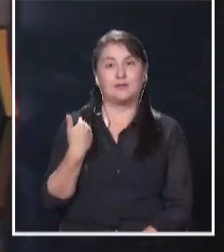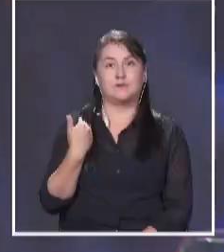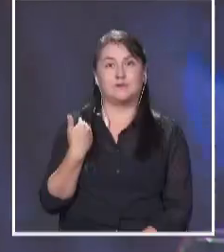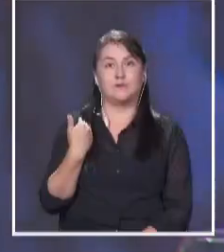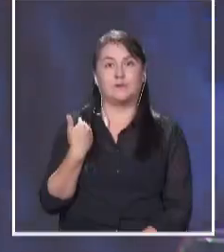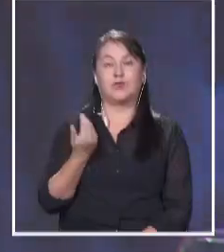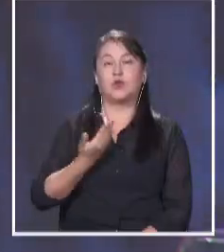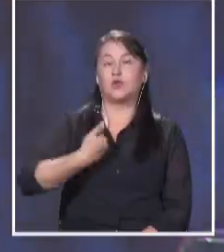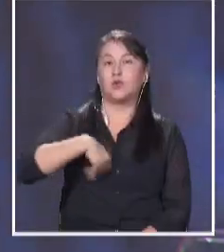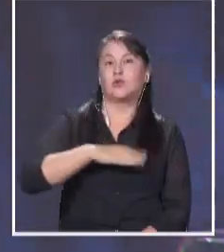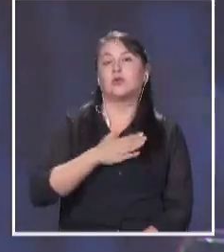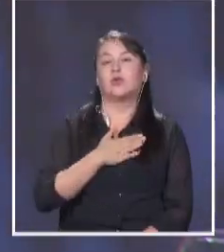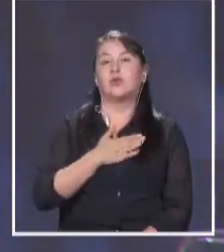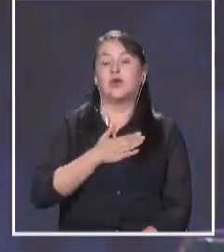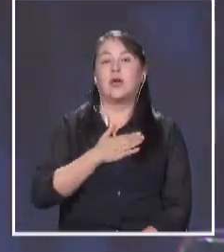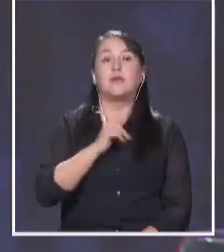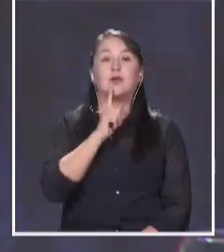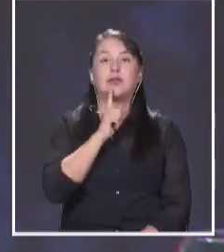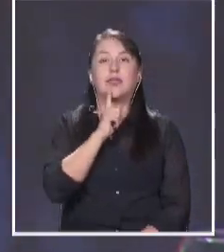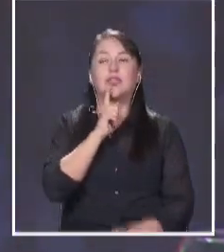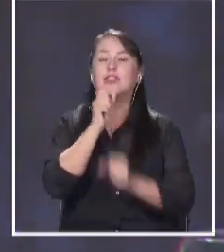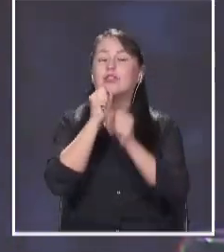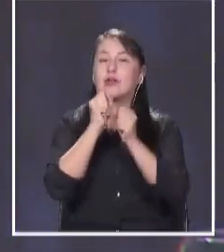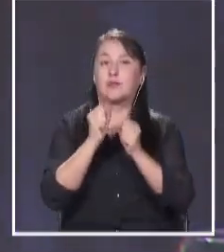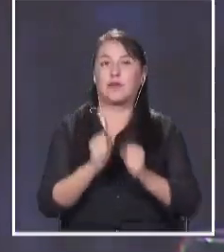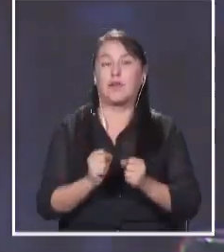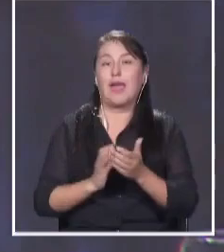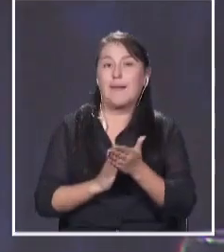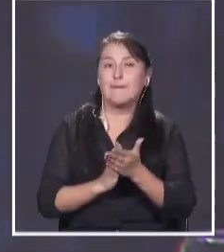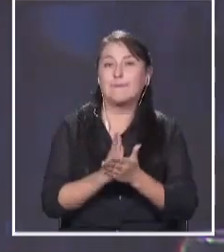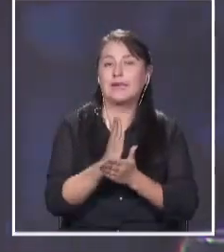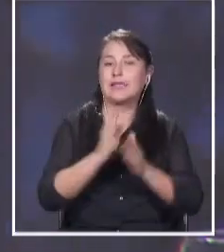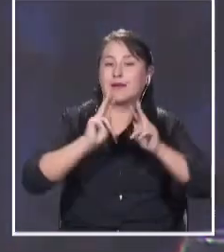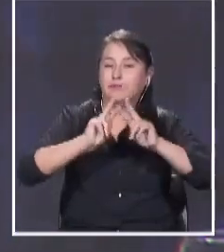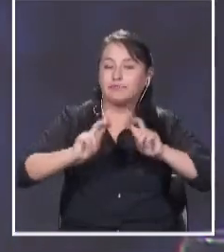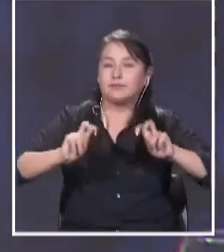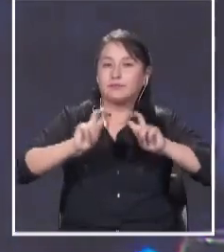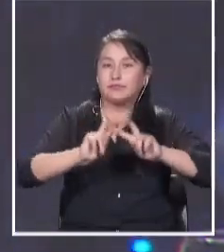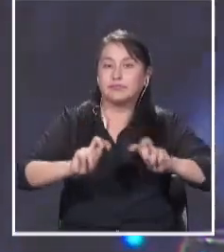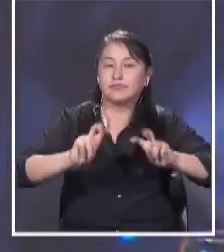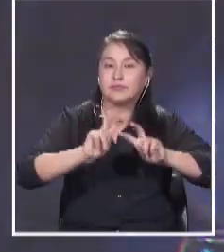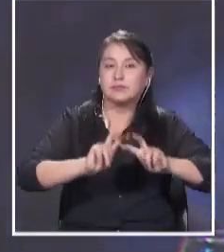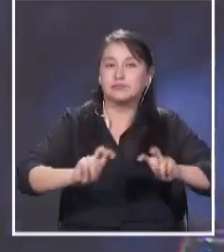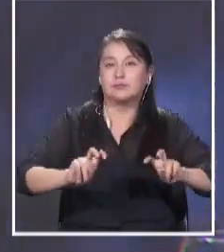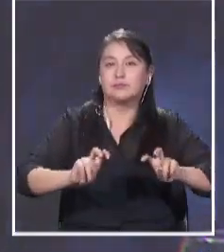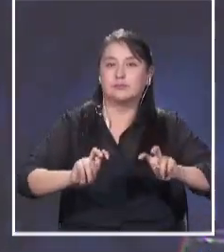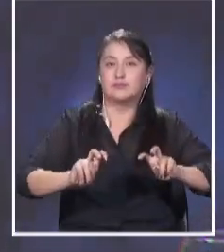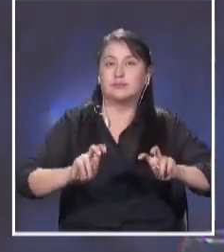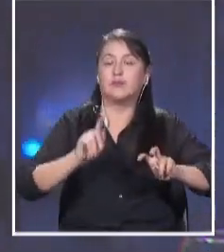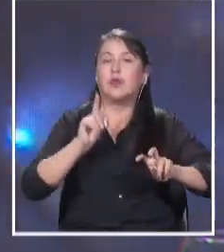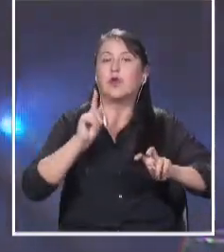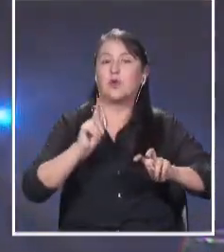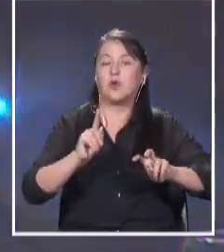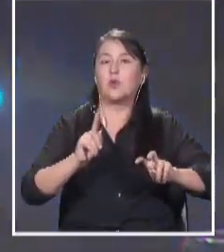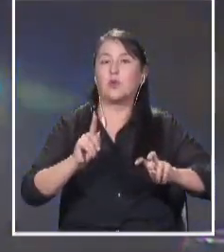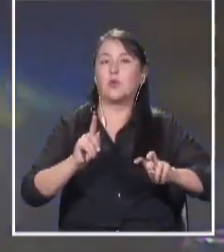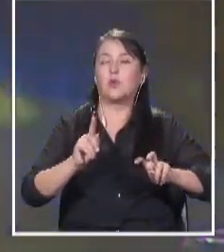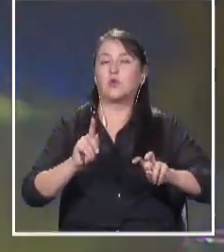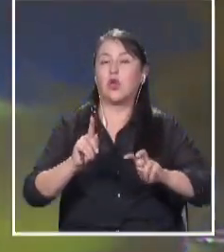hemos tenido la posibilidad de comenzar a explorar uno de los ambientes más